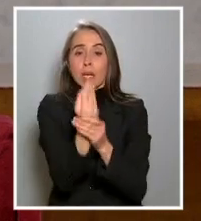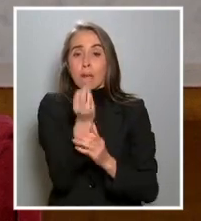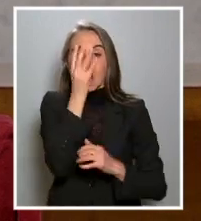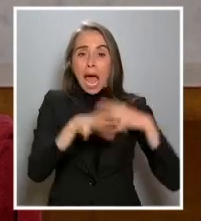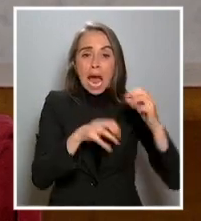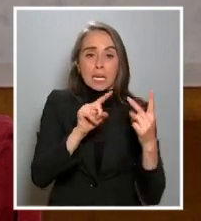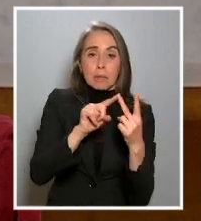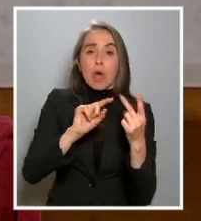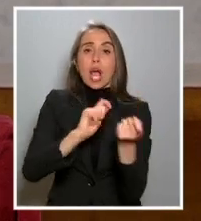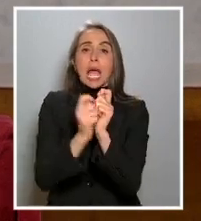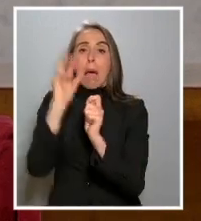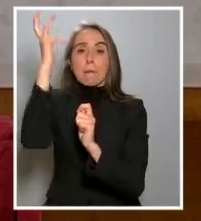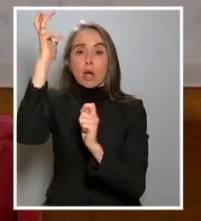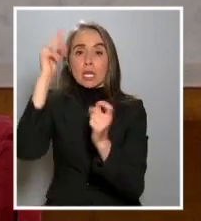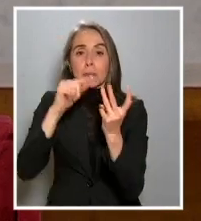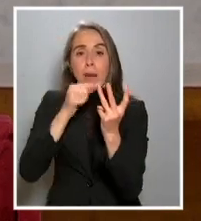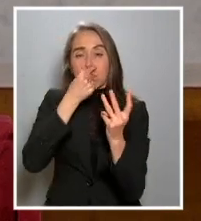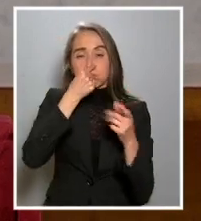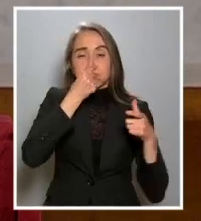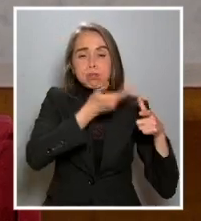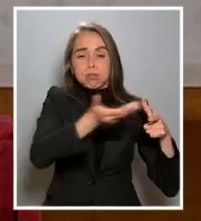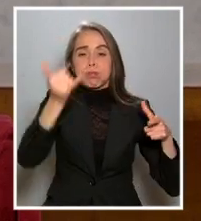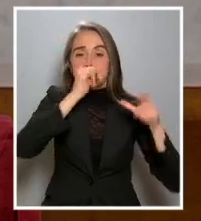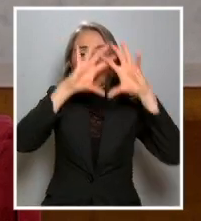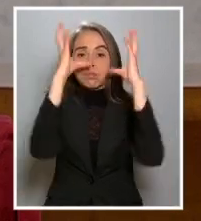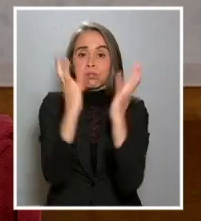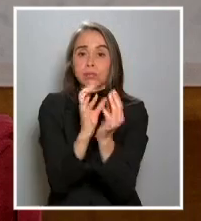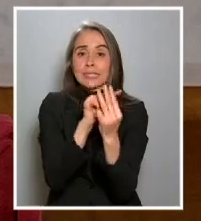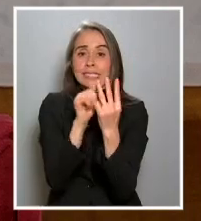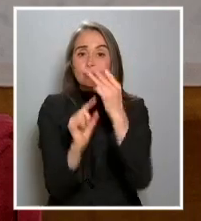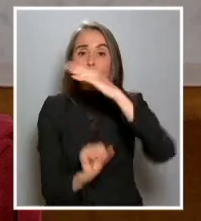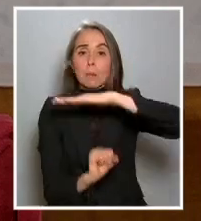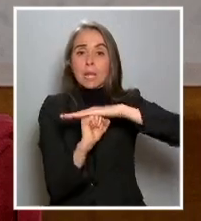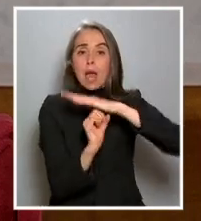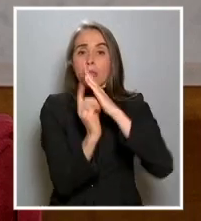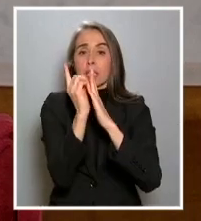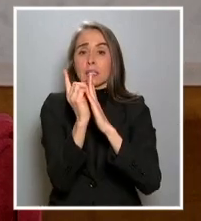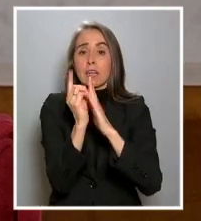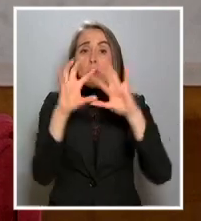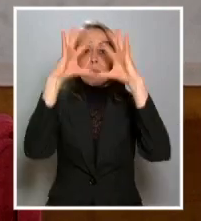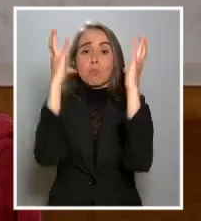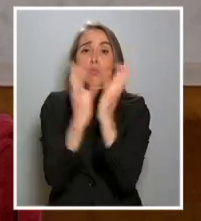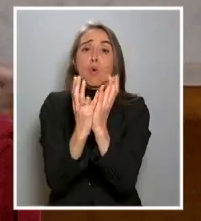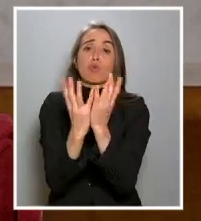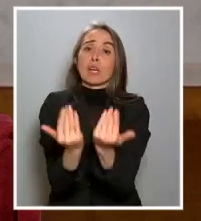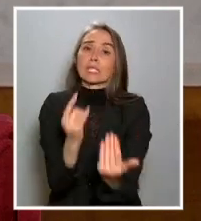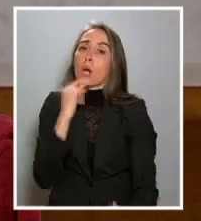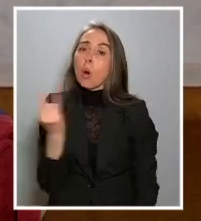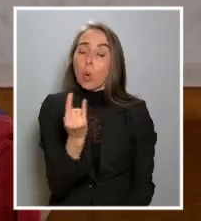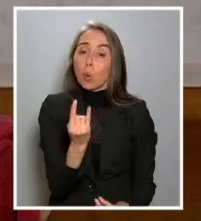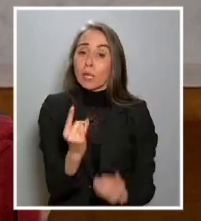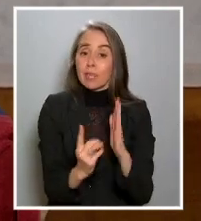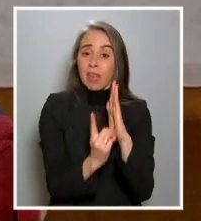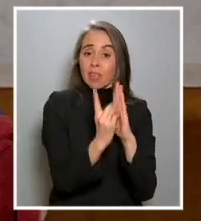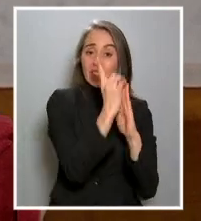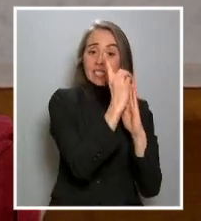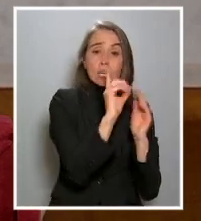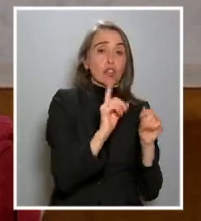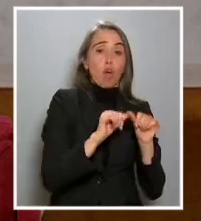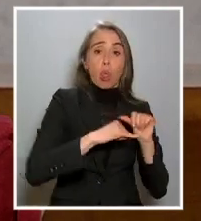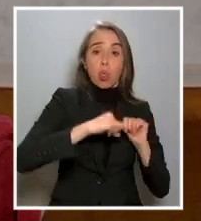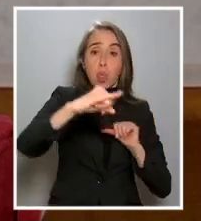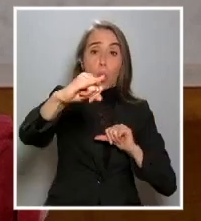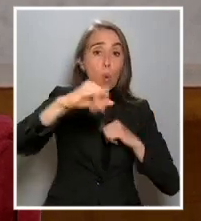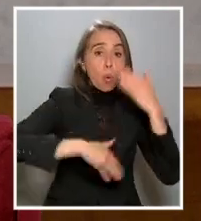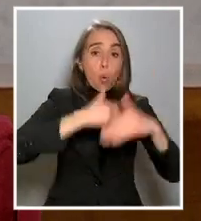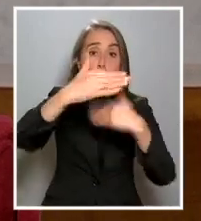biodiversidad, cambio climático y contaminación es un pilar del desarrollo y una urgencia global. Porque si el desarrollo no es sostenible en el tiempo,